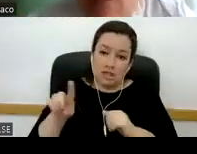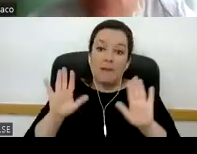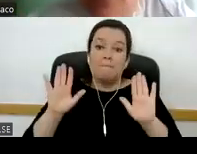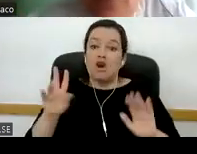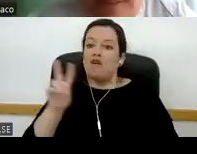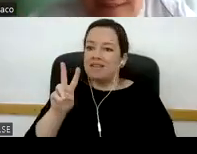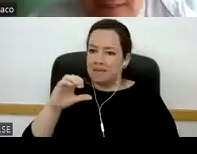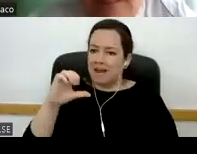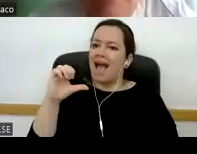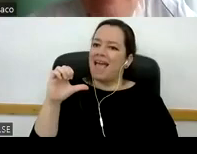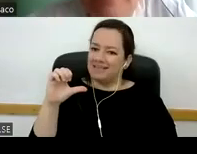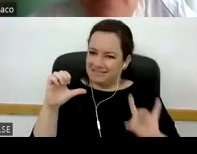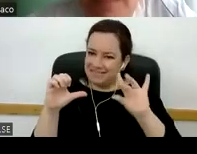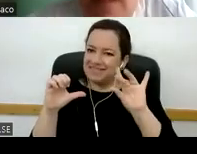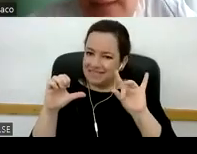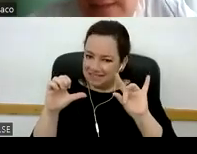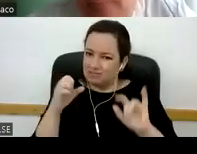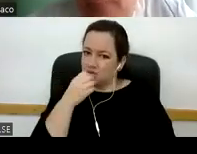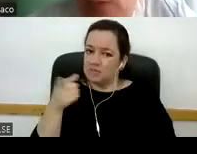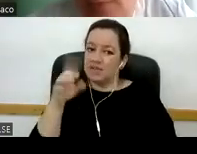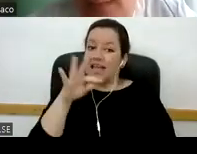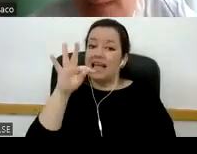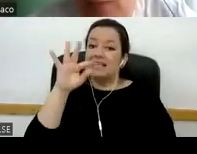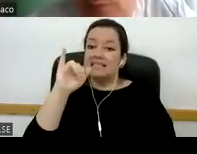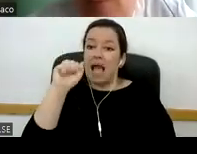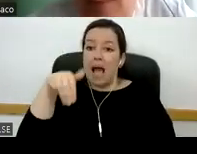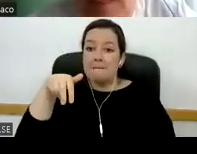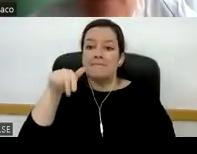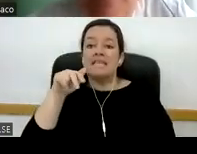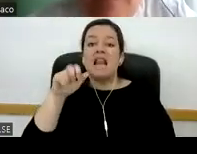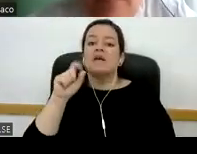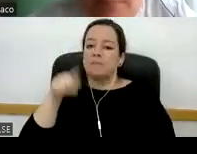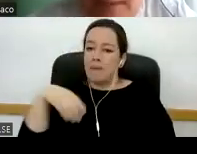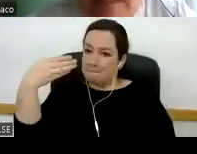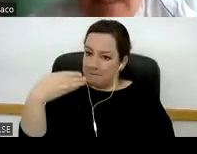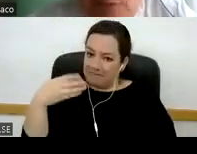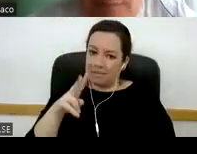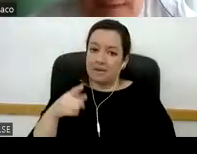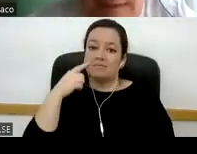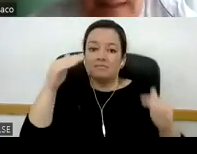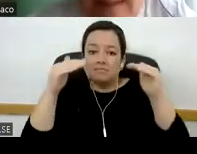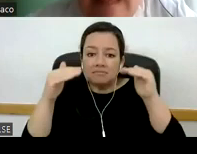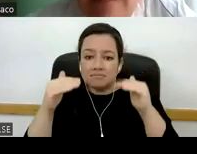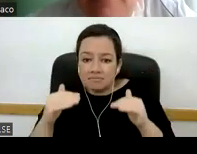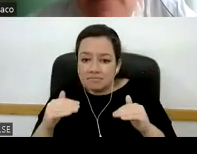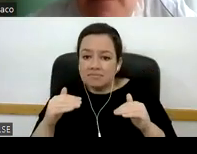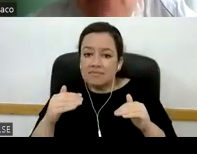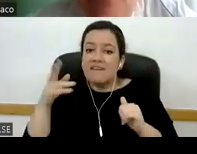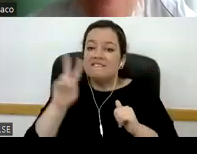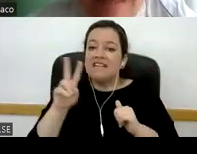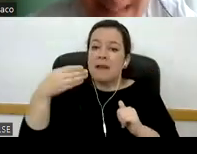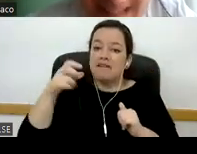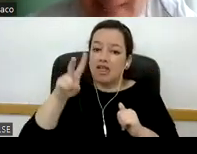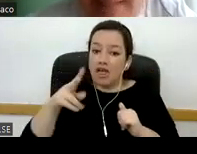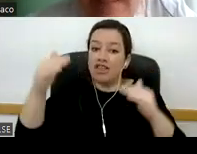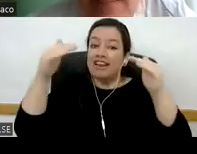vitamina E como antioxidante sí, la tiamina como vitamina del grupo B sí. Veis que tenemos también la vitamina